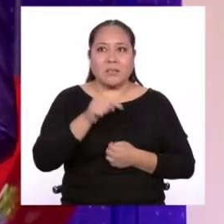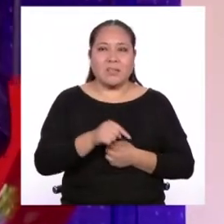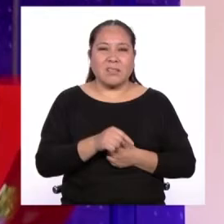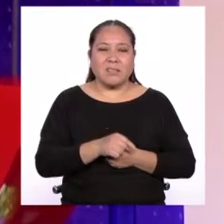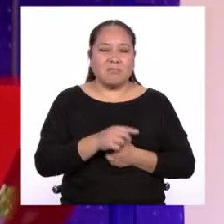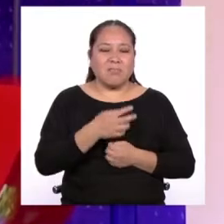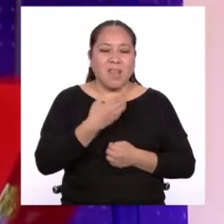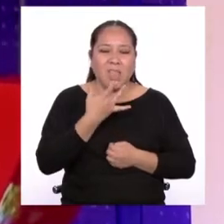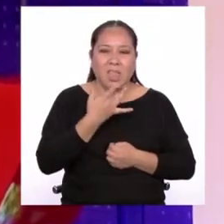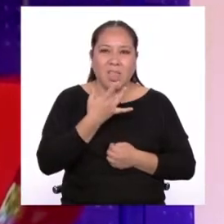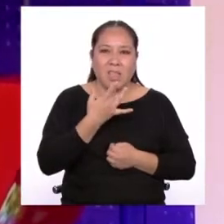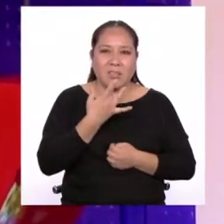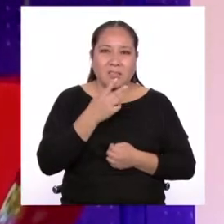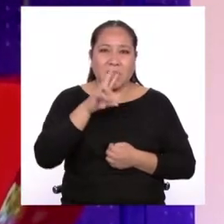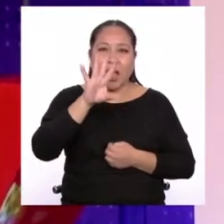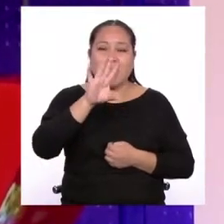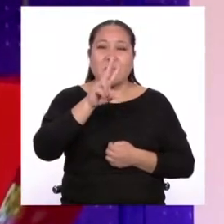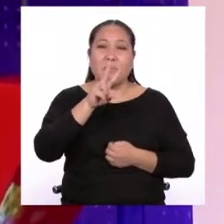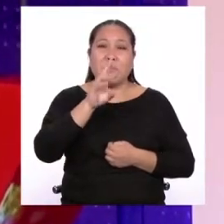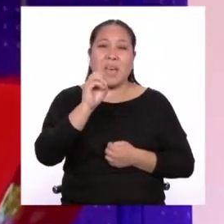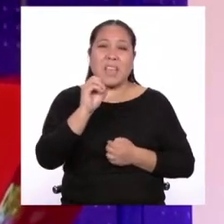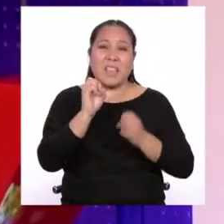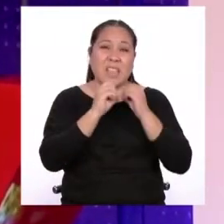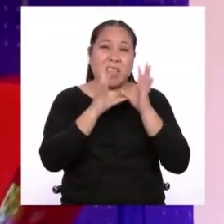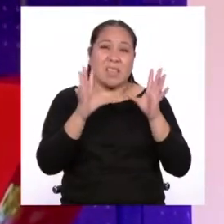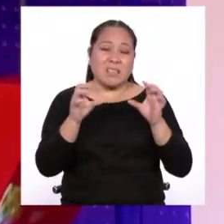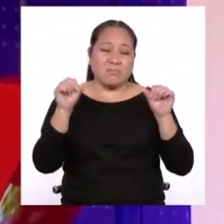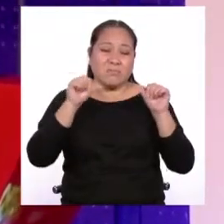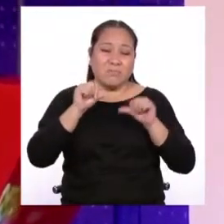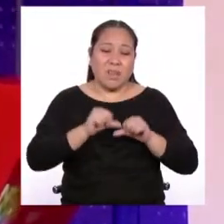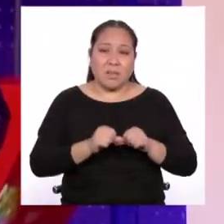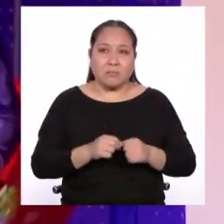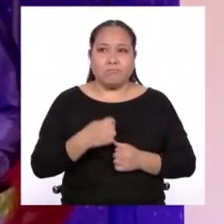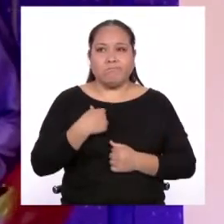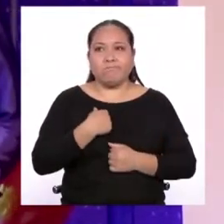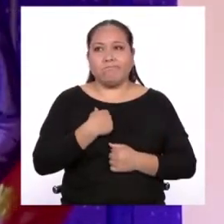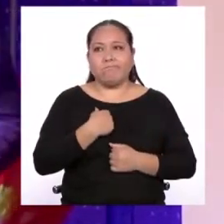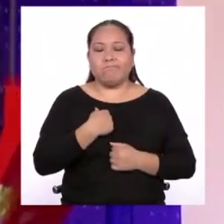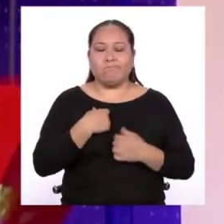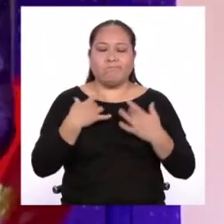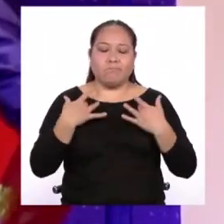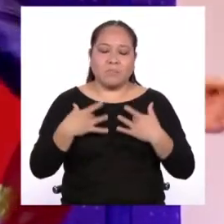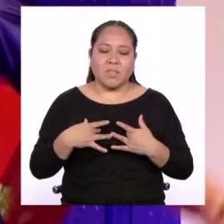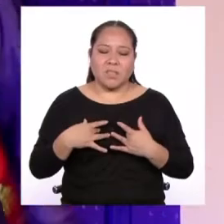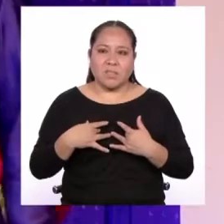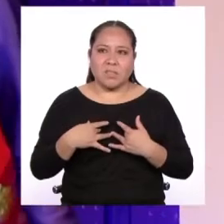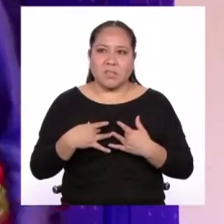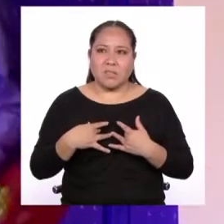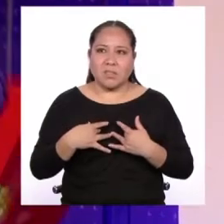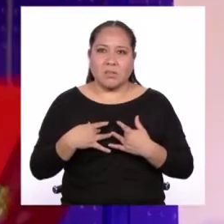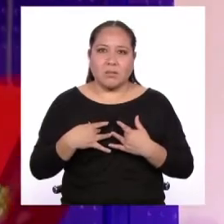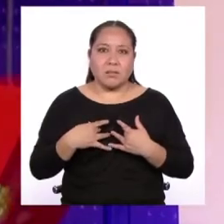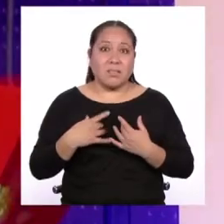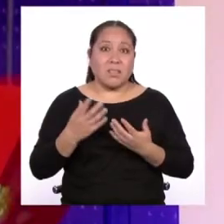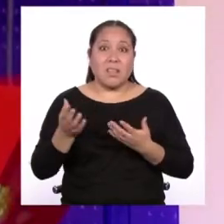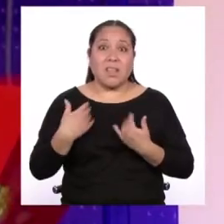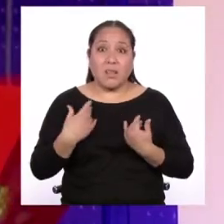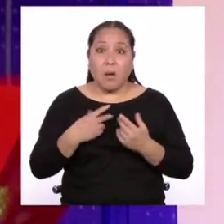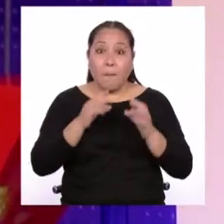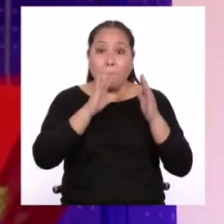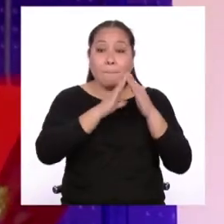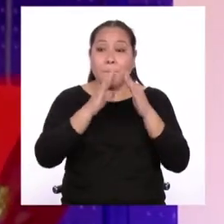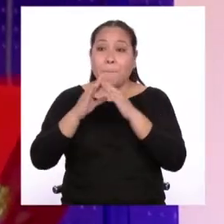rancias en 20 días. Fue muy triste. Tuvimos que recoger las galletas de las 40 comunidades que ya